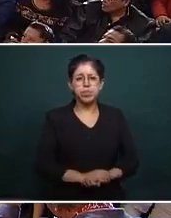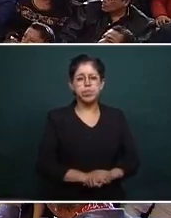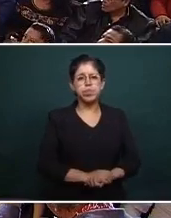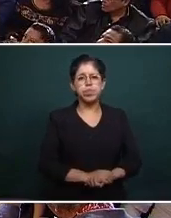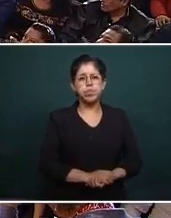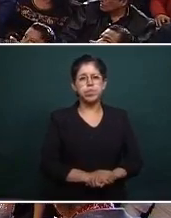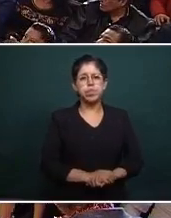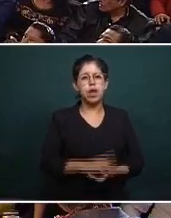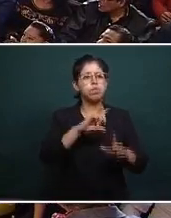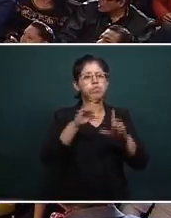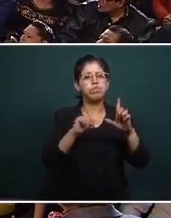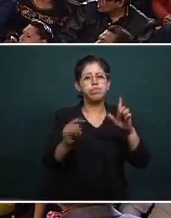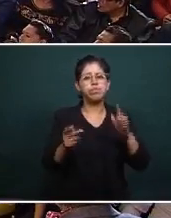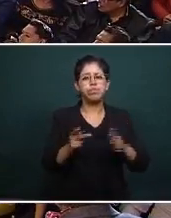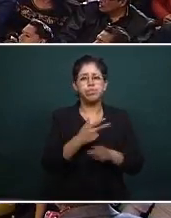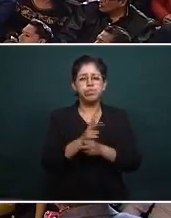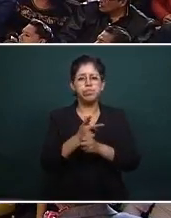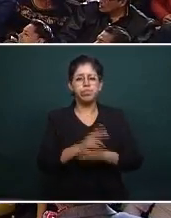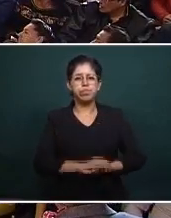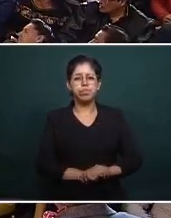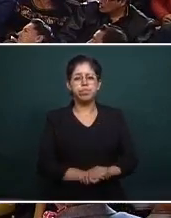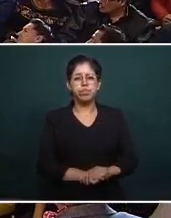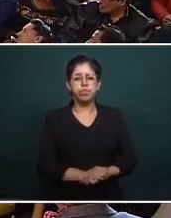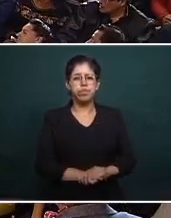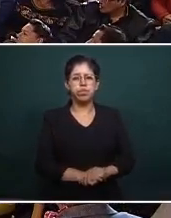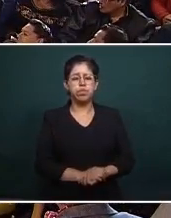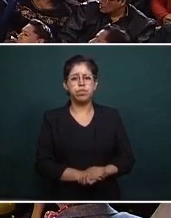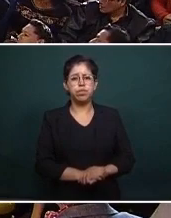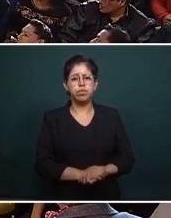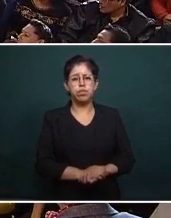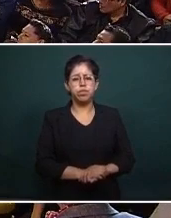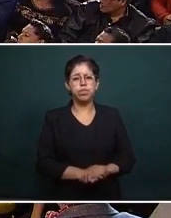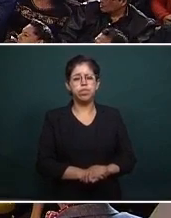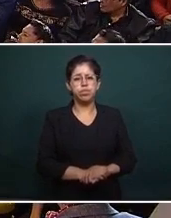Lo nacional, a ver.